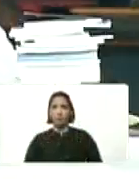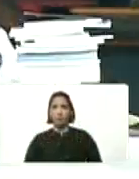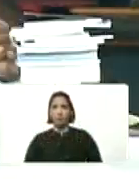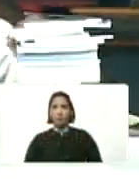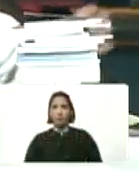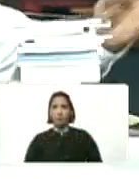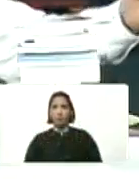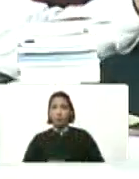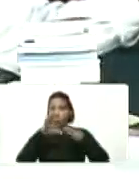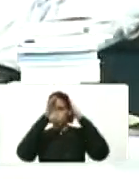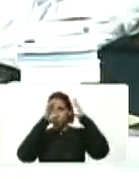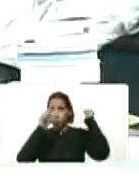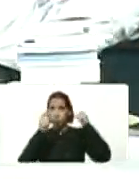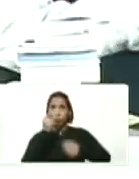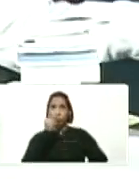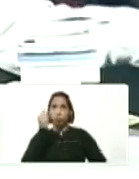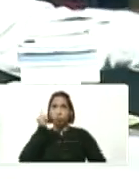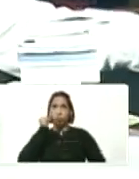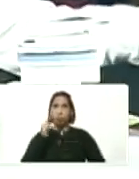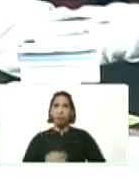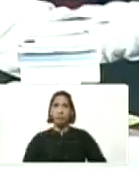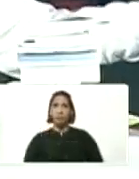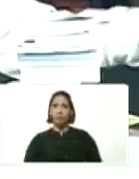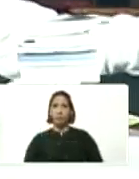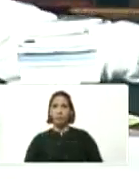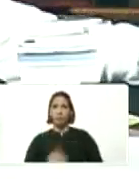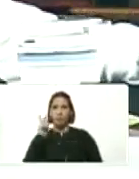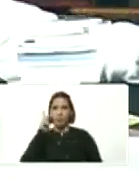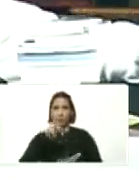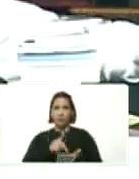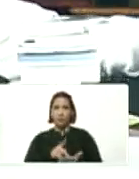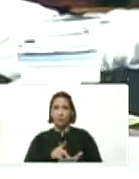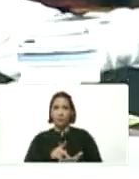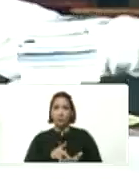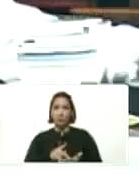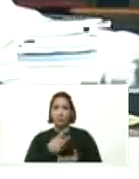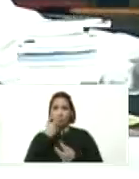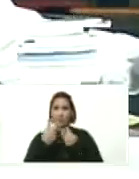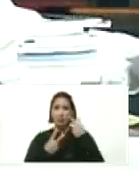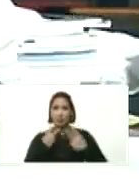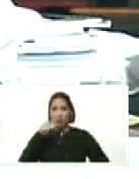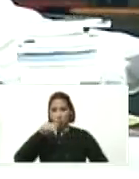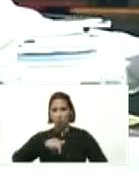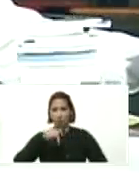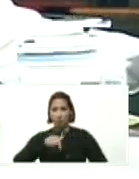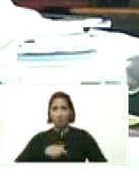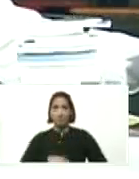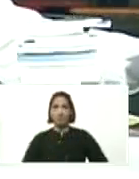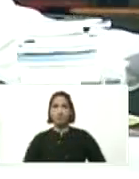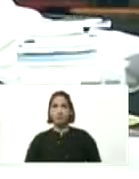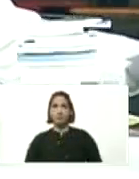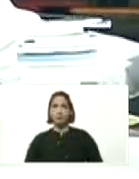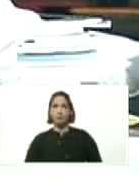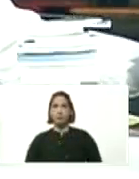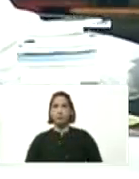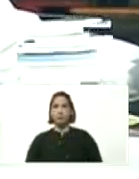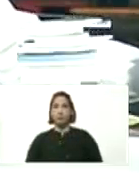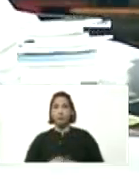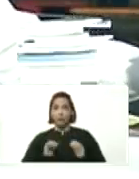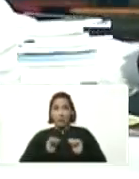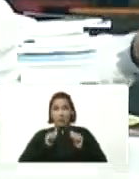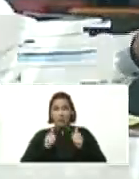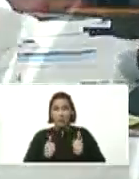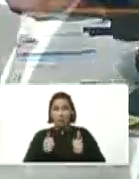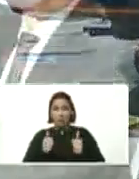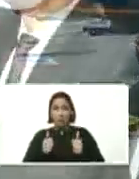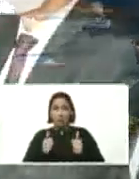los embajadores y embajadoras presentes que engalanan con su presencia el inicio de la